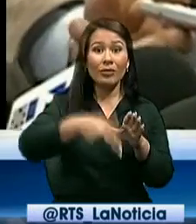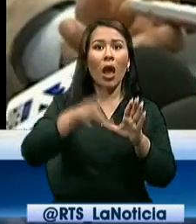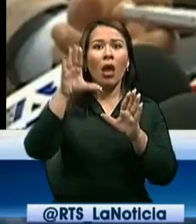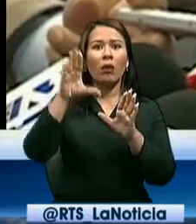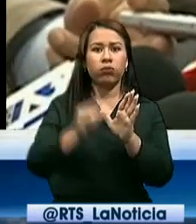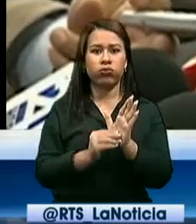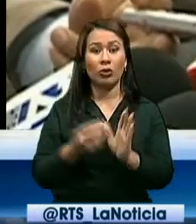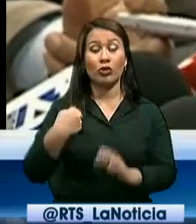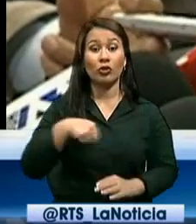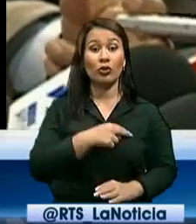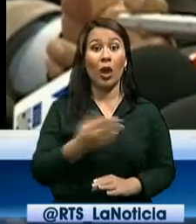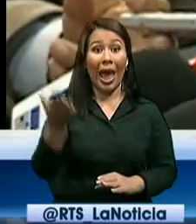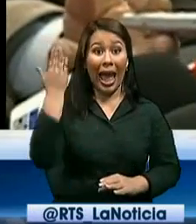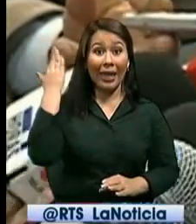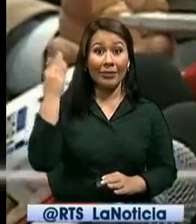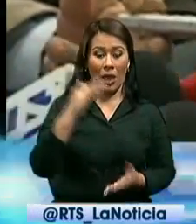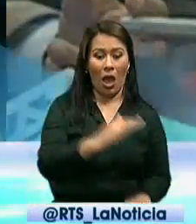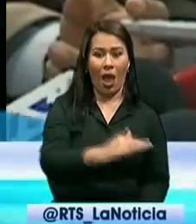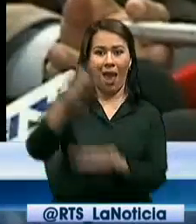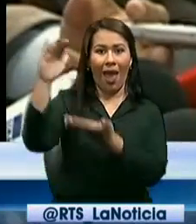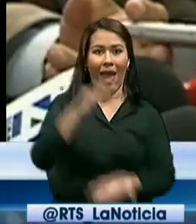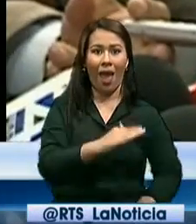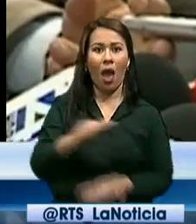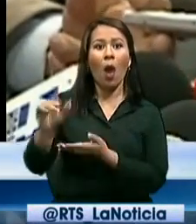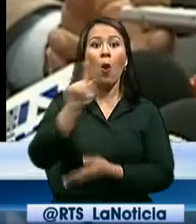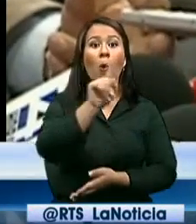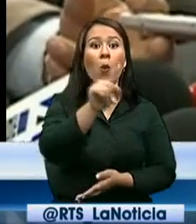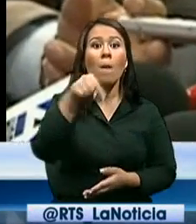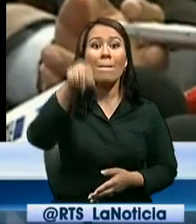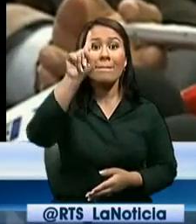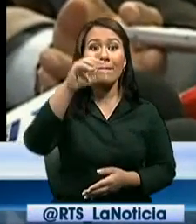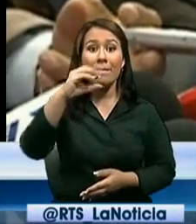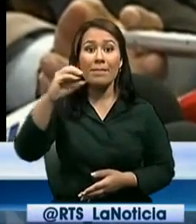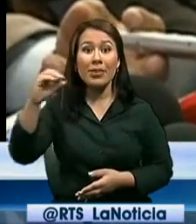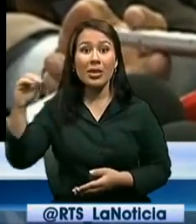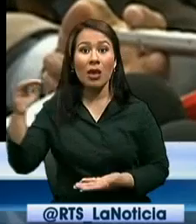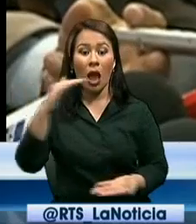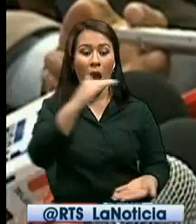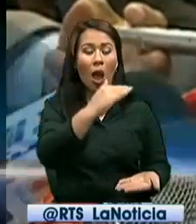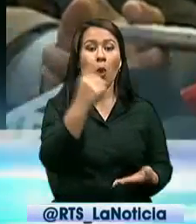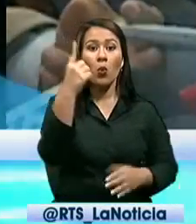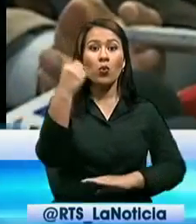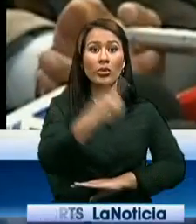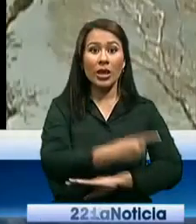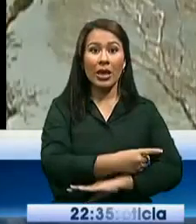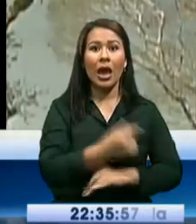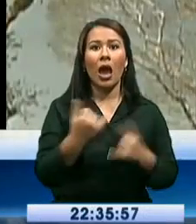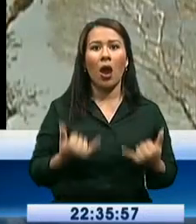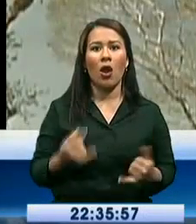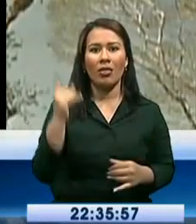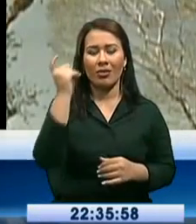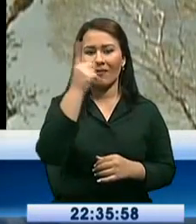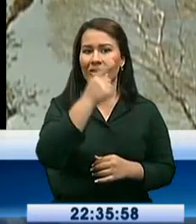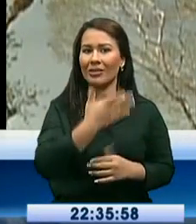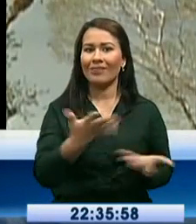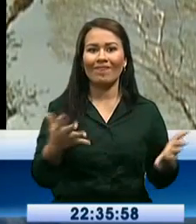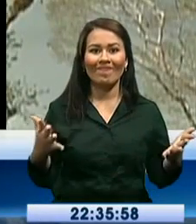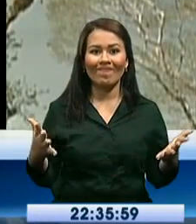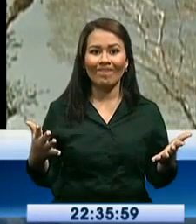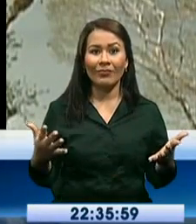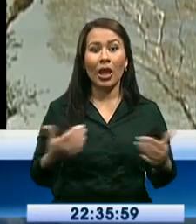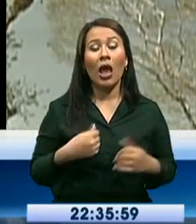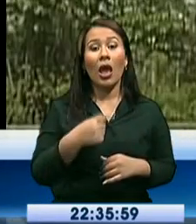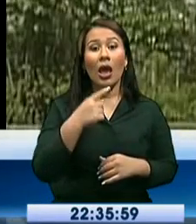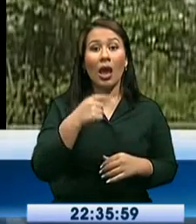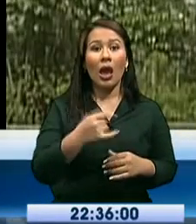una producción de 1 millón de barriles diarios y las proyecciones ahora son de 955 mil. El congelamiento de la producción